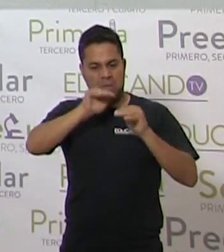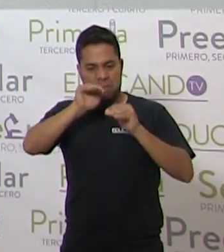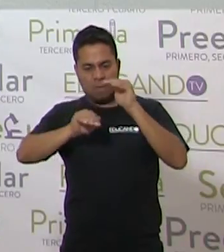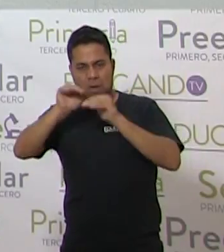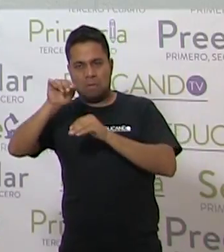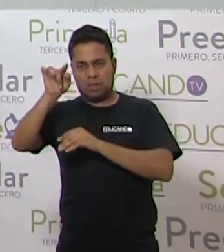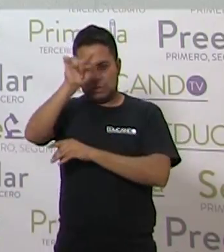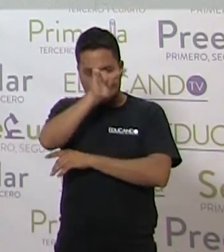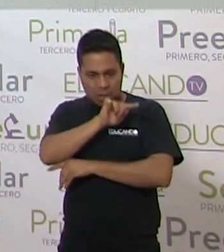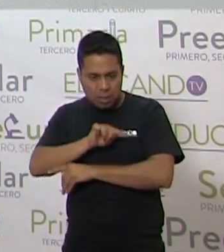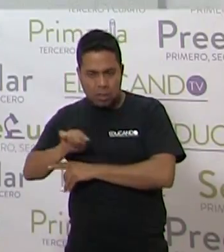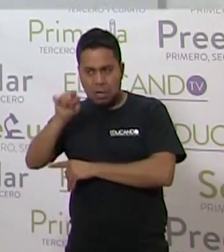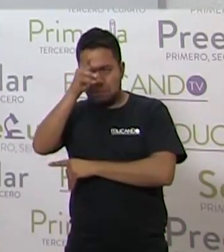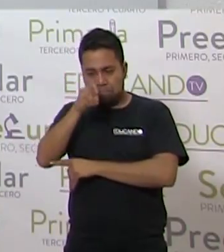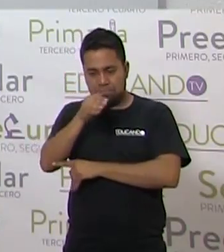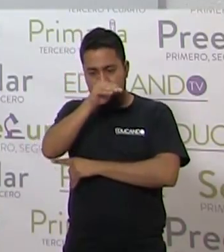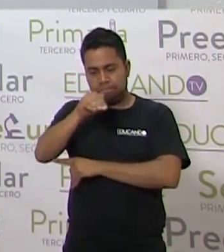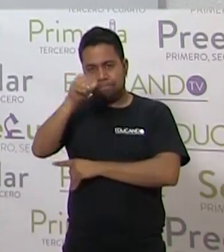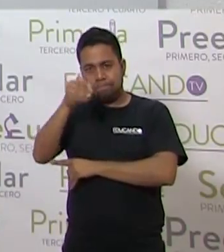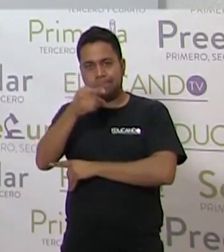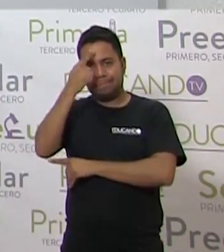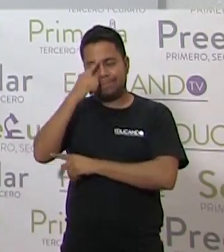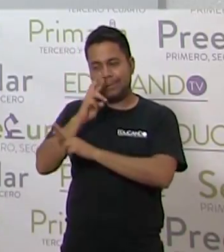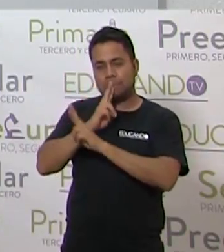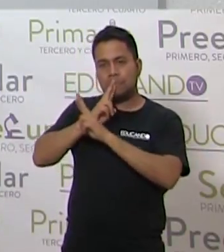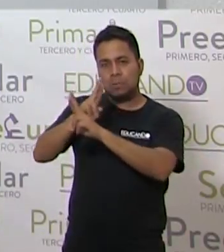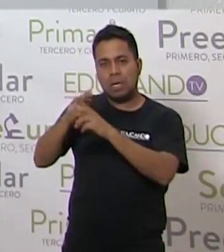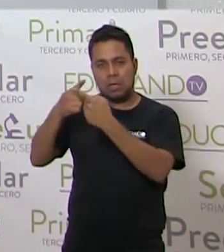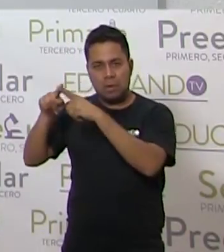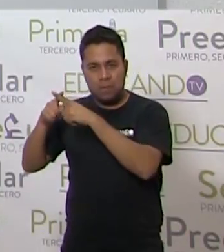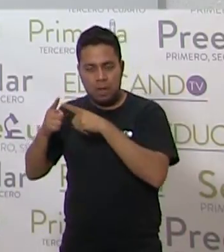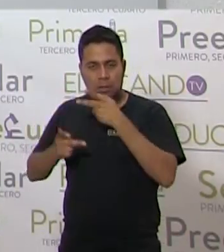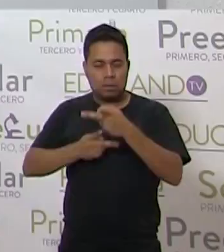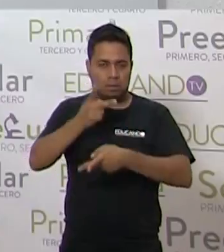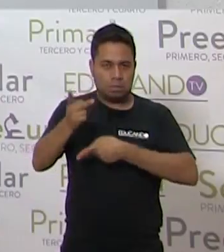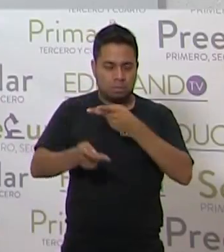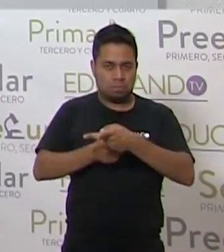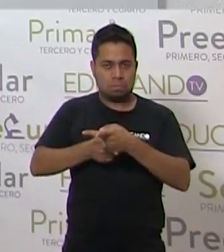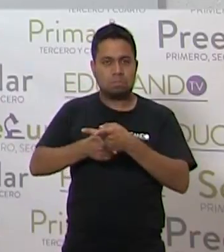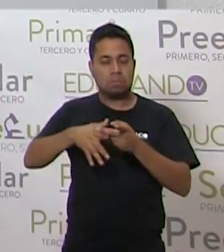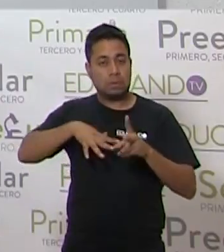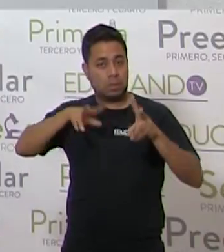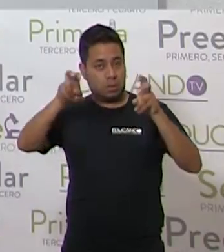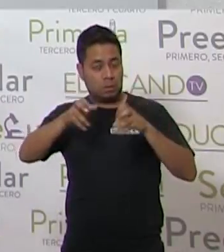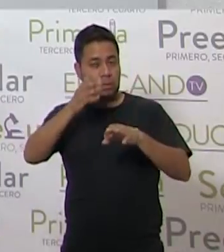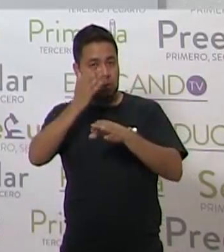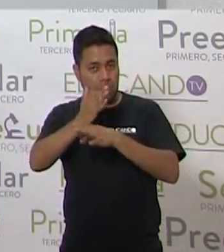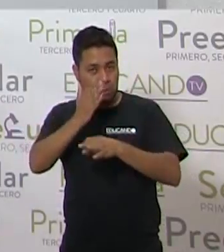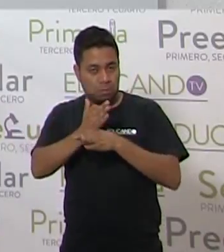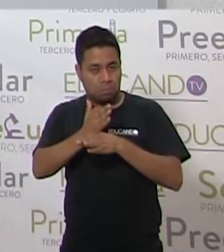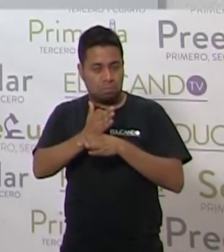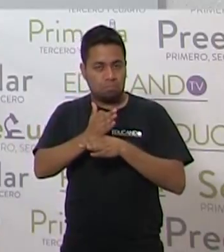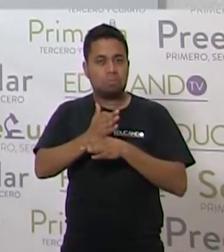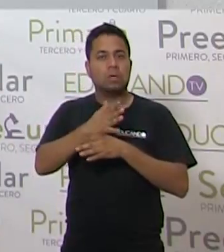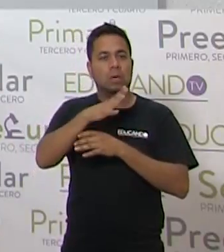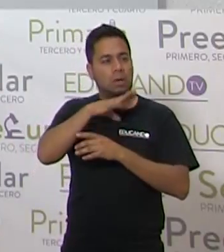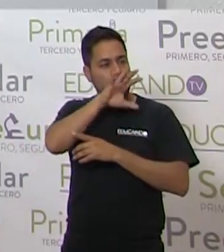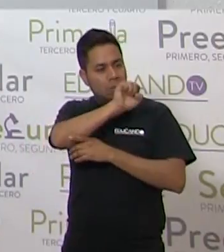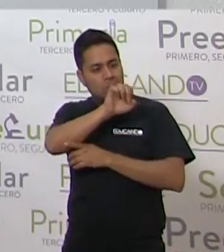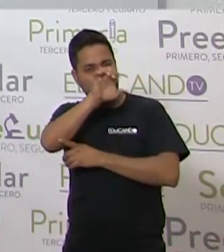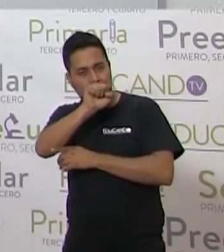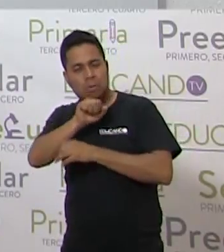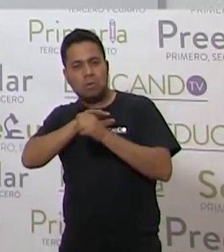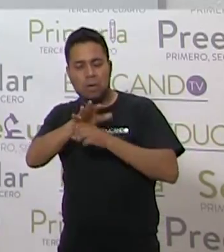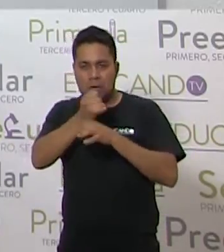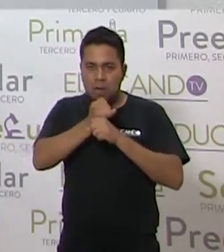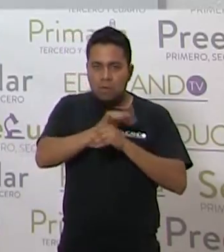circulares para responder diversos cuestionamientos con el desarrollo de este tema vamos a interpretar adecuadamente la